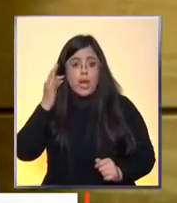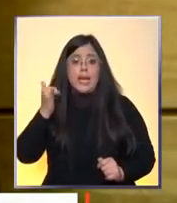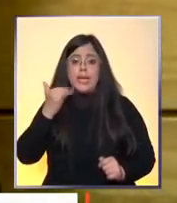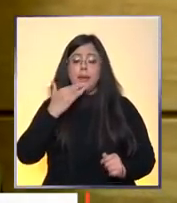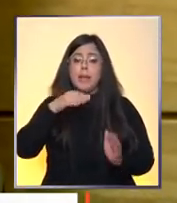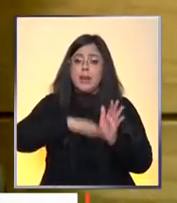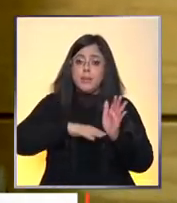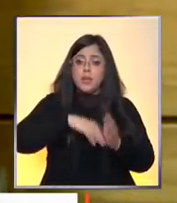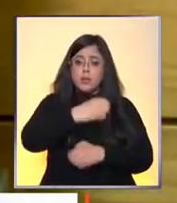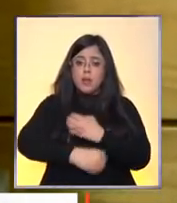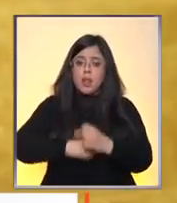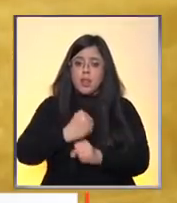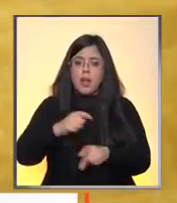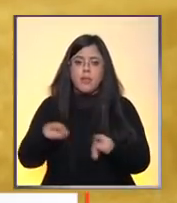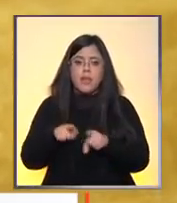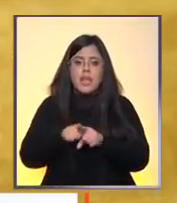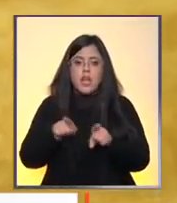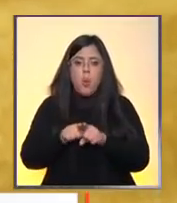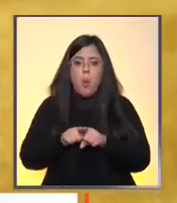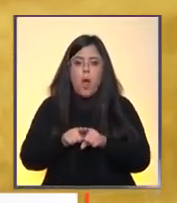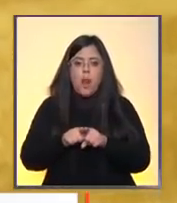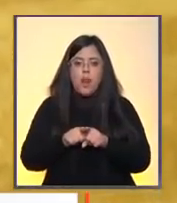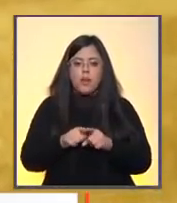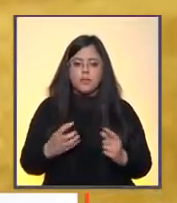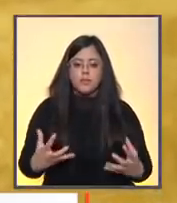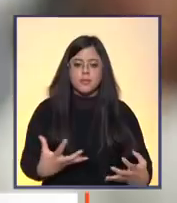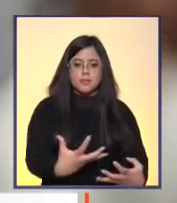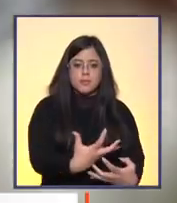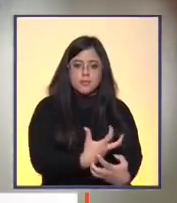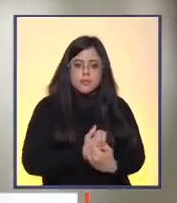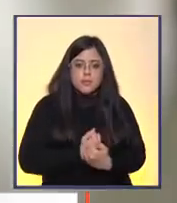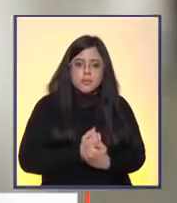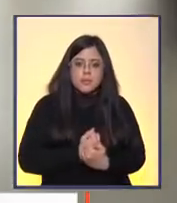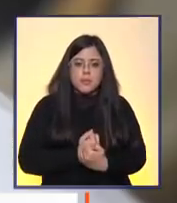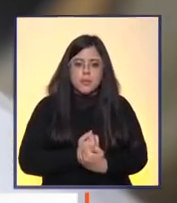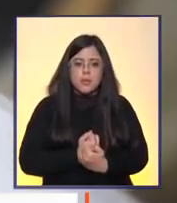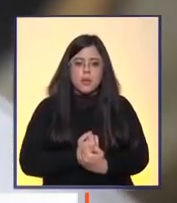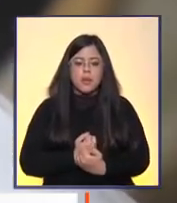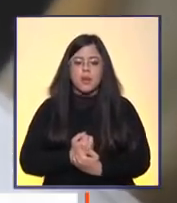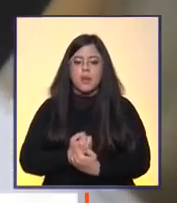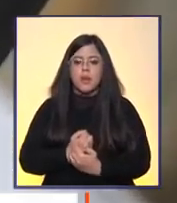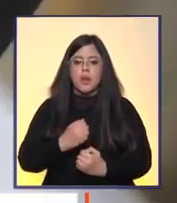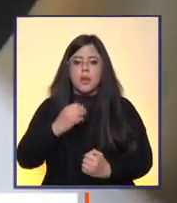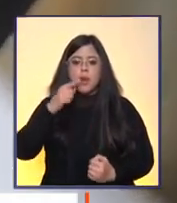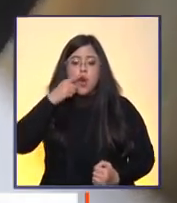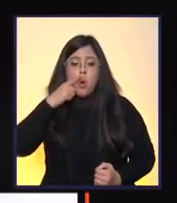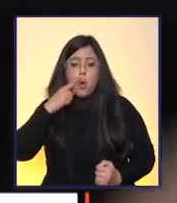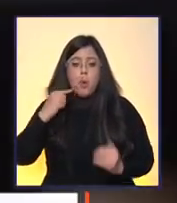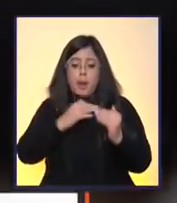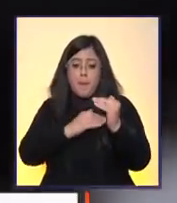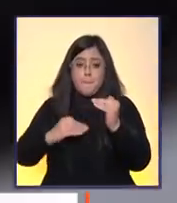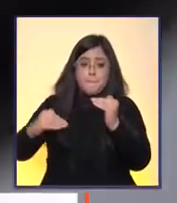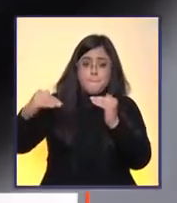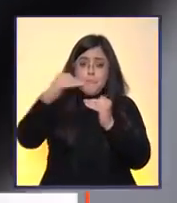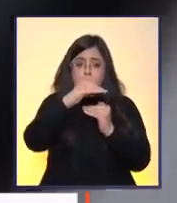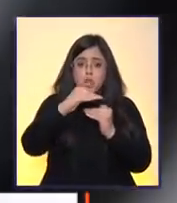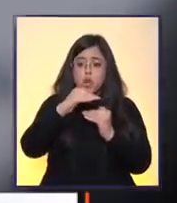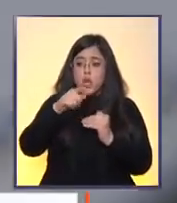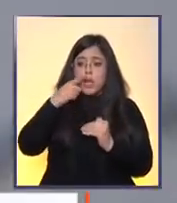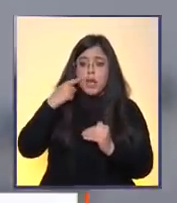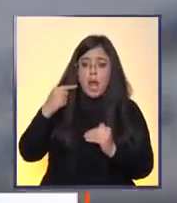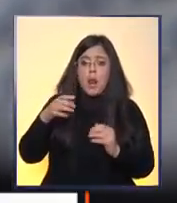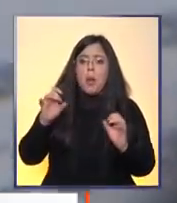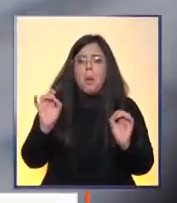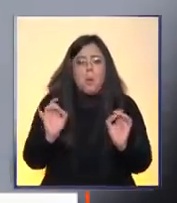edad, como objetos a poseer. Que los hombres mayores como él podían estar con cualquier mujer, darles besos